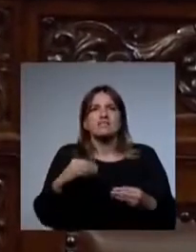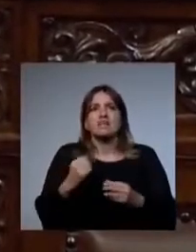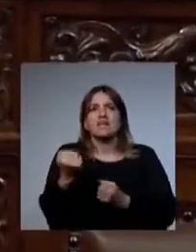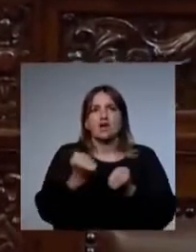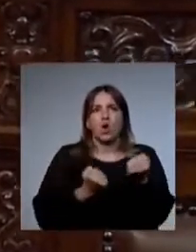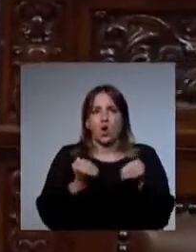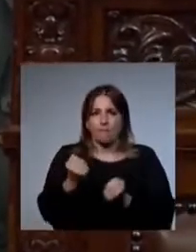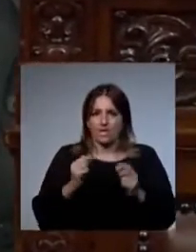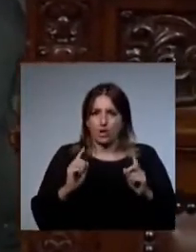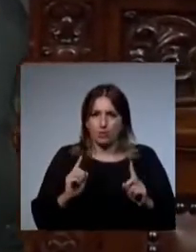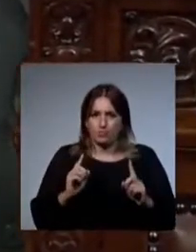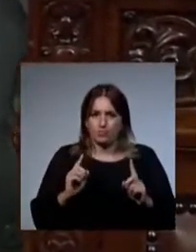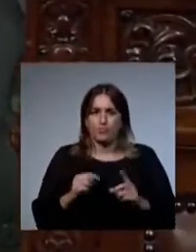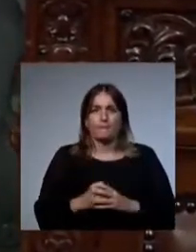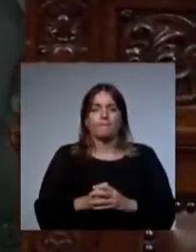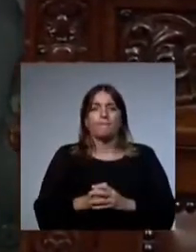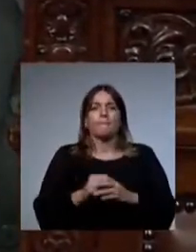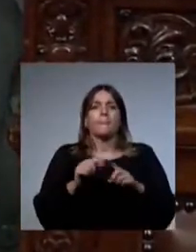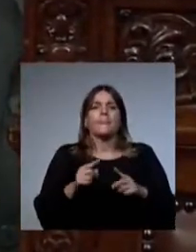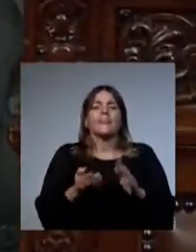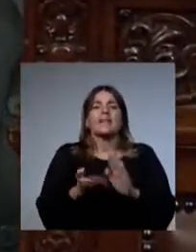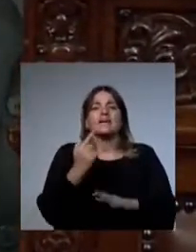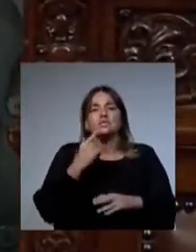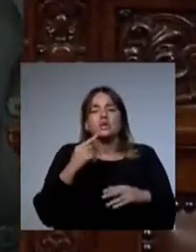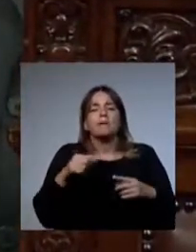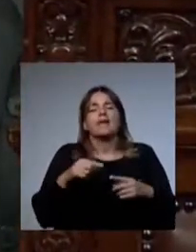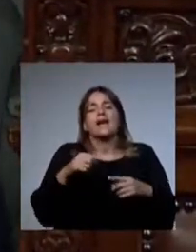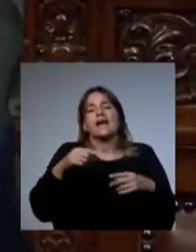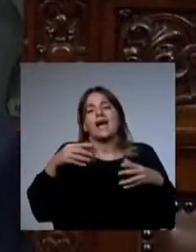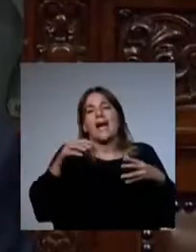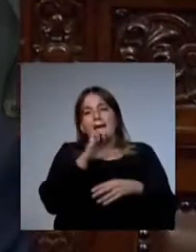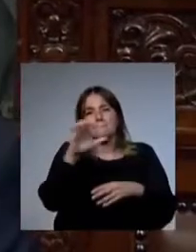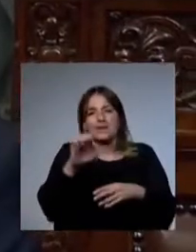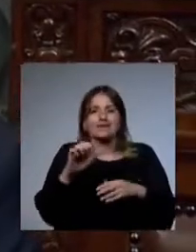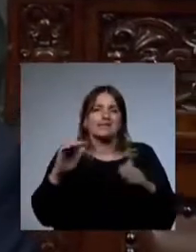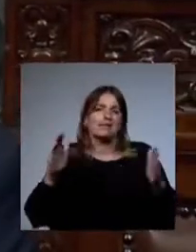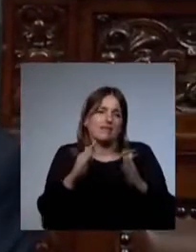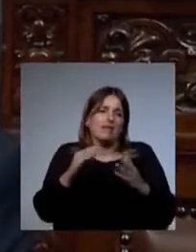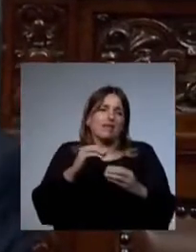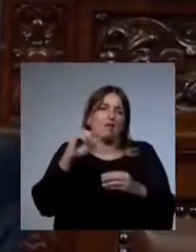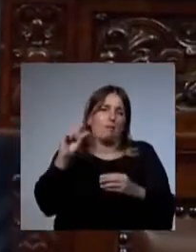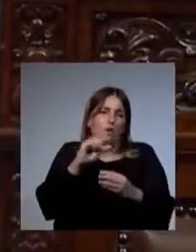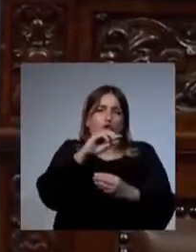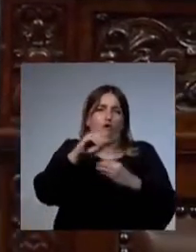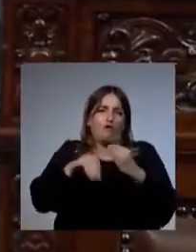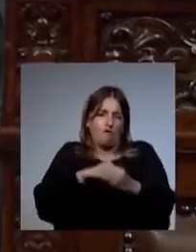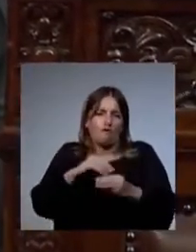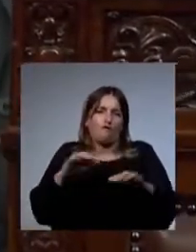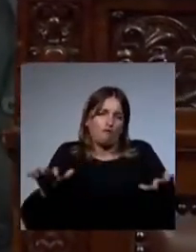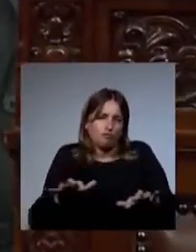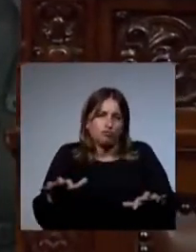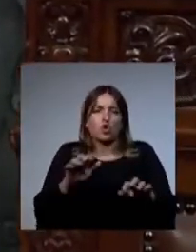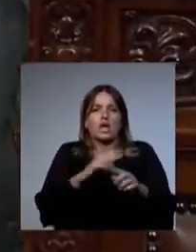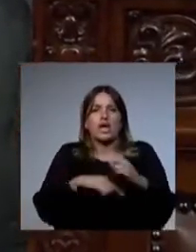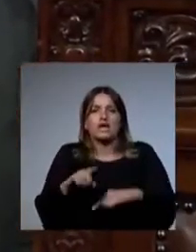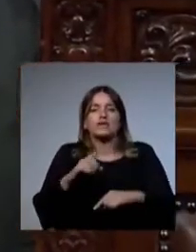económico. Fue para las MIPYMES, después se creó el SIGA Turismo y después el SIGA